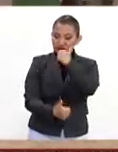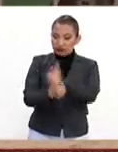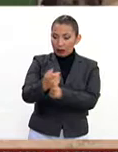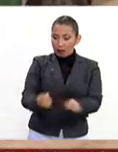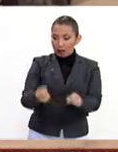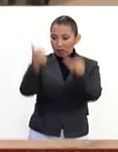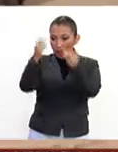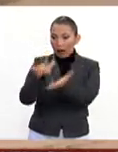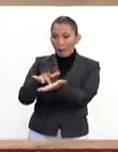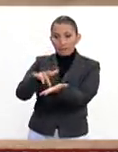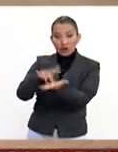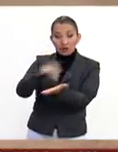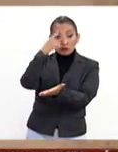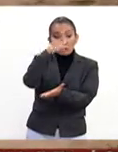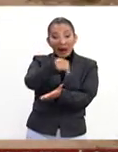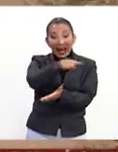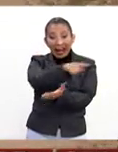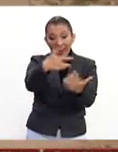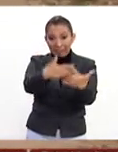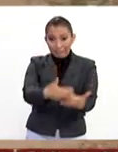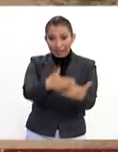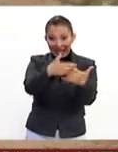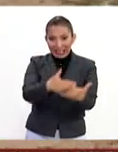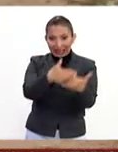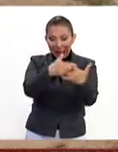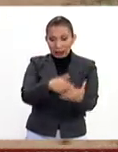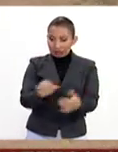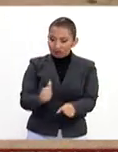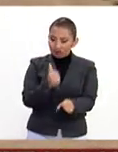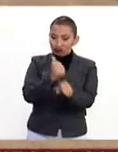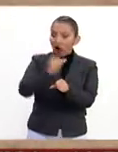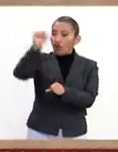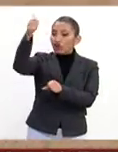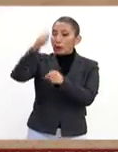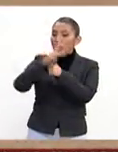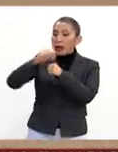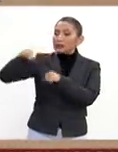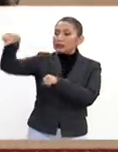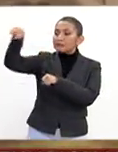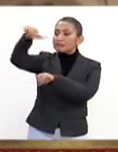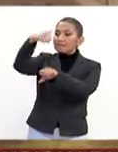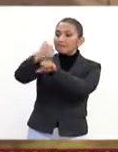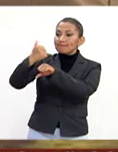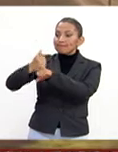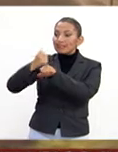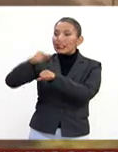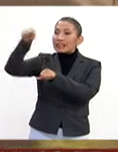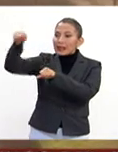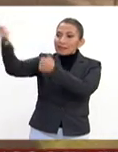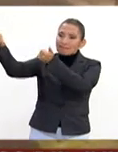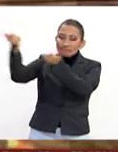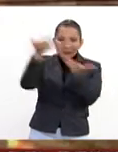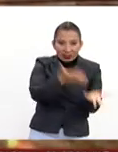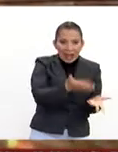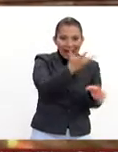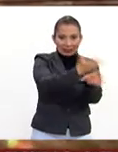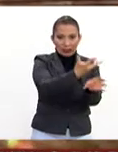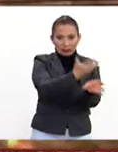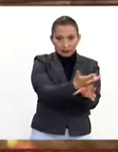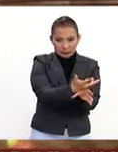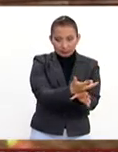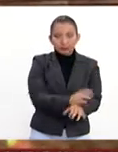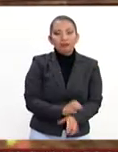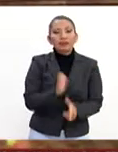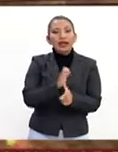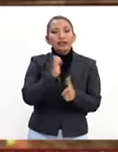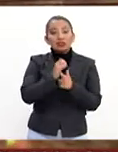los incentivos para que estas empresas se establezcan en otros países y de ahí exporten hacia Estados Unidos. Entonces